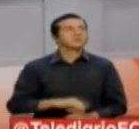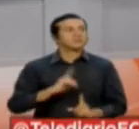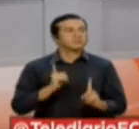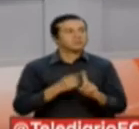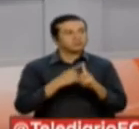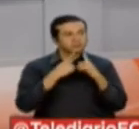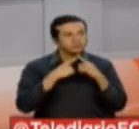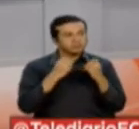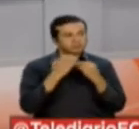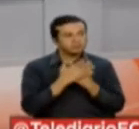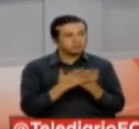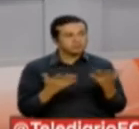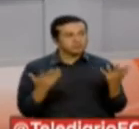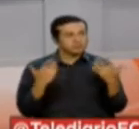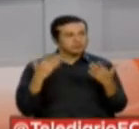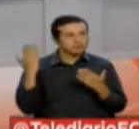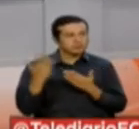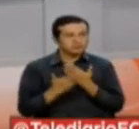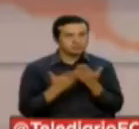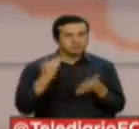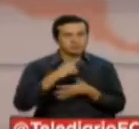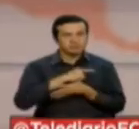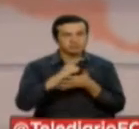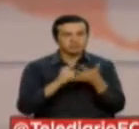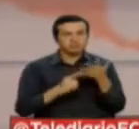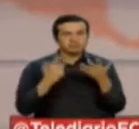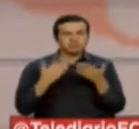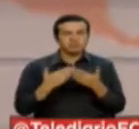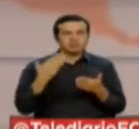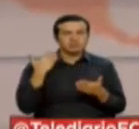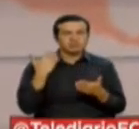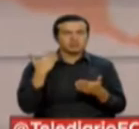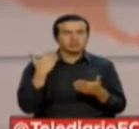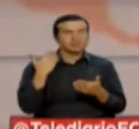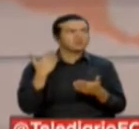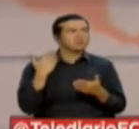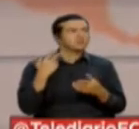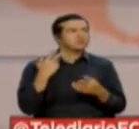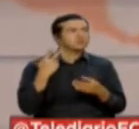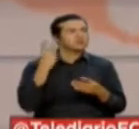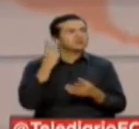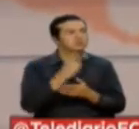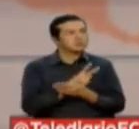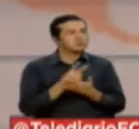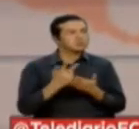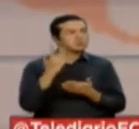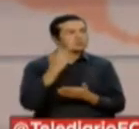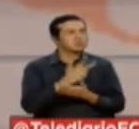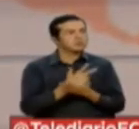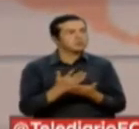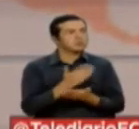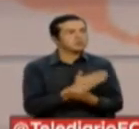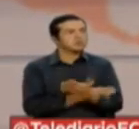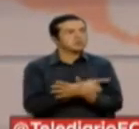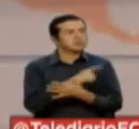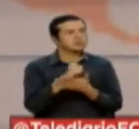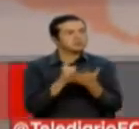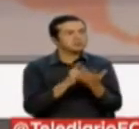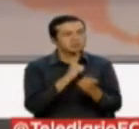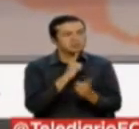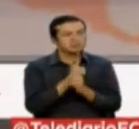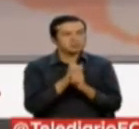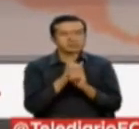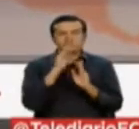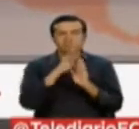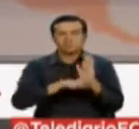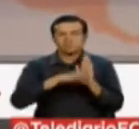que de hecho hemos recibido instrucciones ya hace 2 o 3 semanas atrás en relación a la necesidad de una